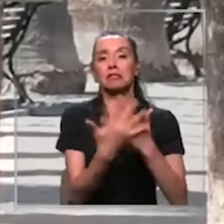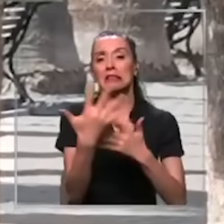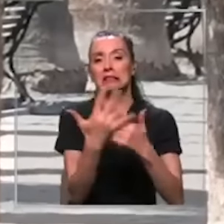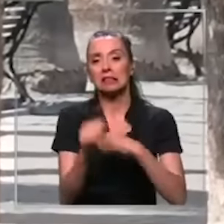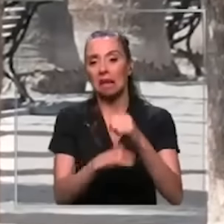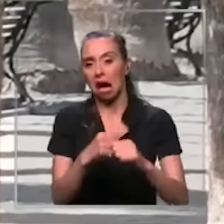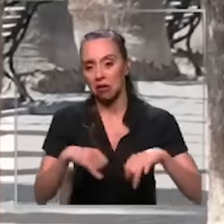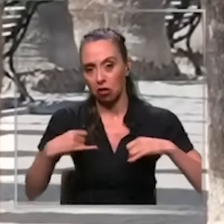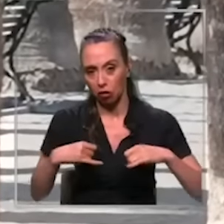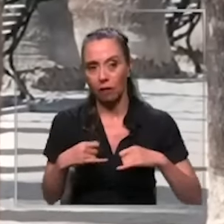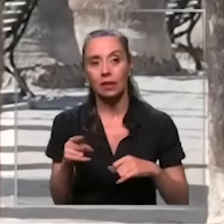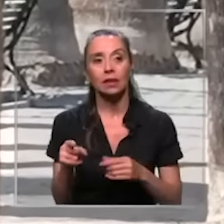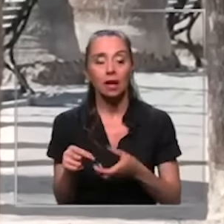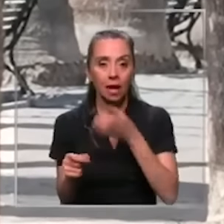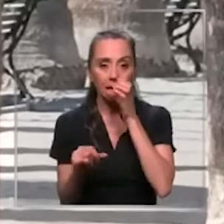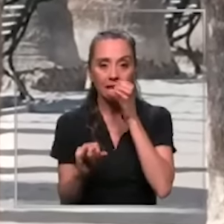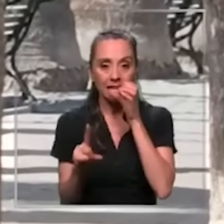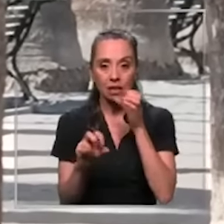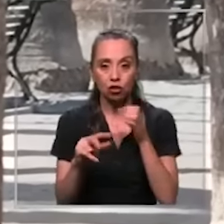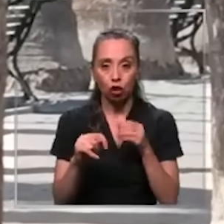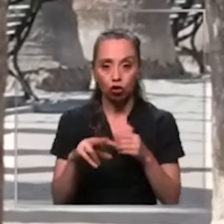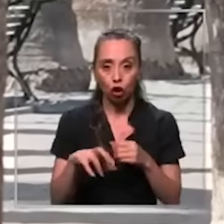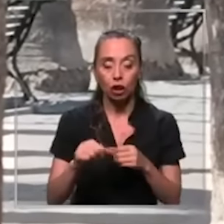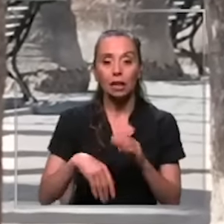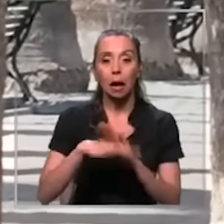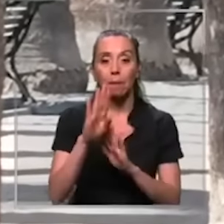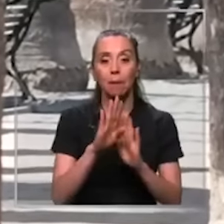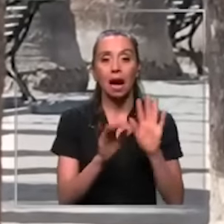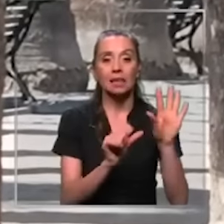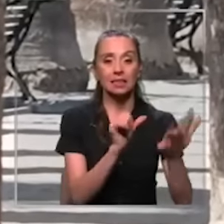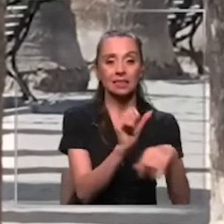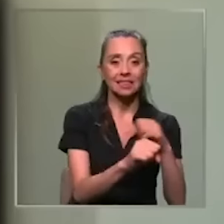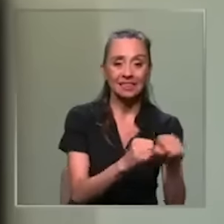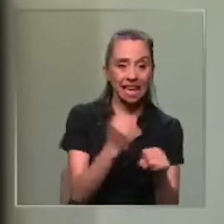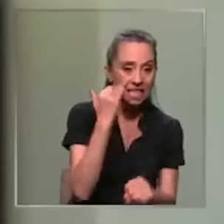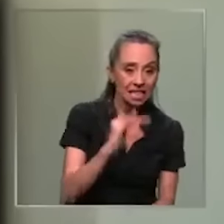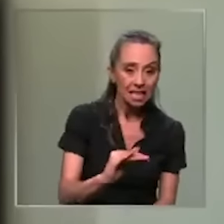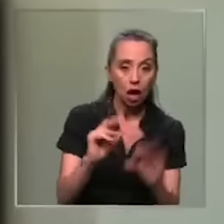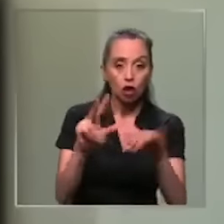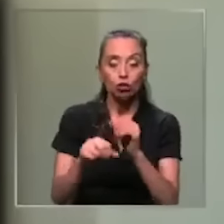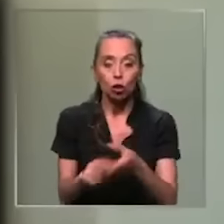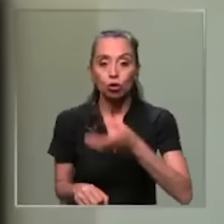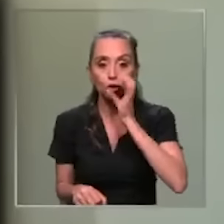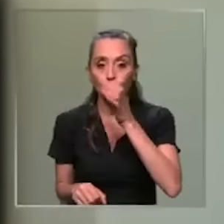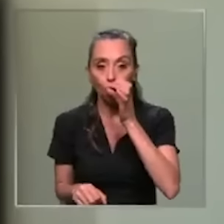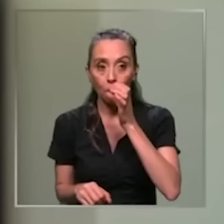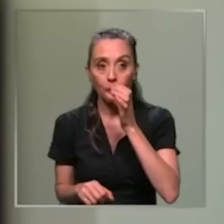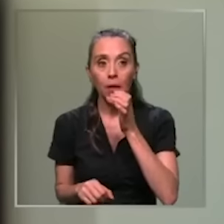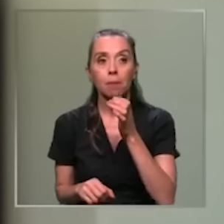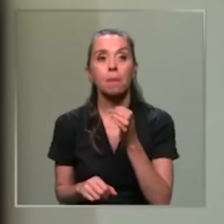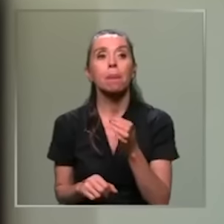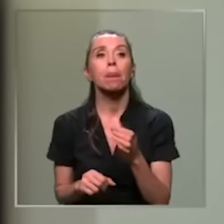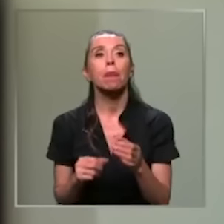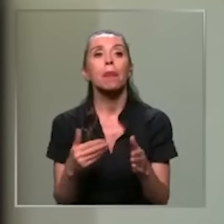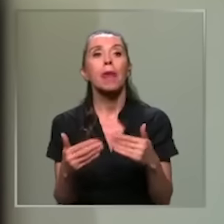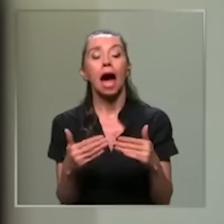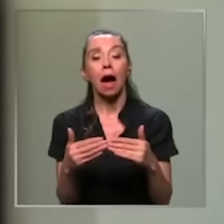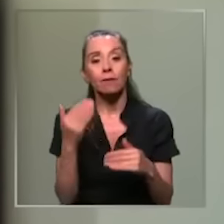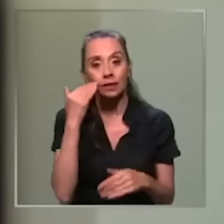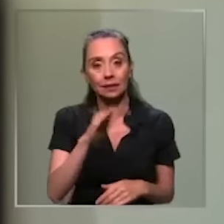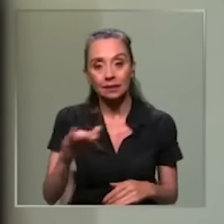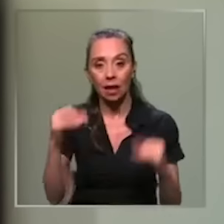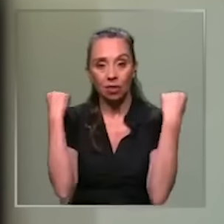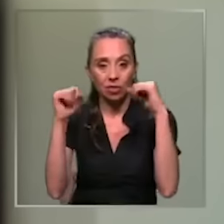las isotónicas comienzan a ser consumidas entre los 6 y 8 años. Empiezan a consumirlos porque o hacen algún